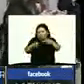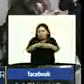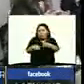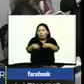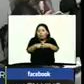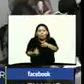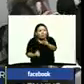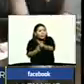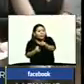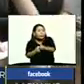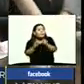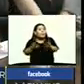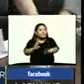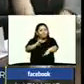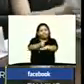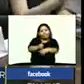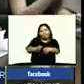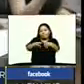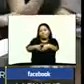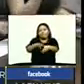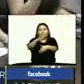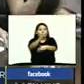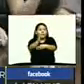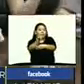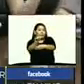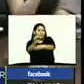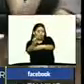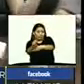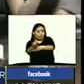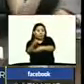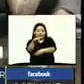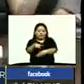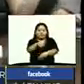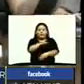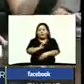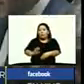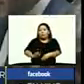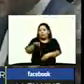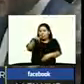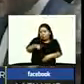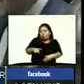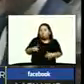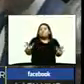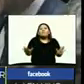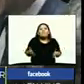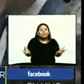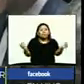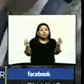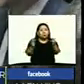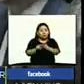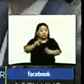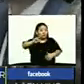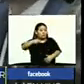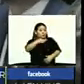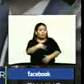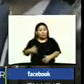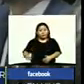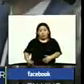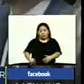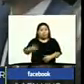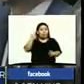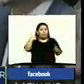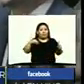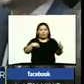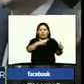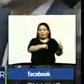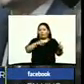creación de la Comisión Internacional contra la Impunidad en El Salvador, las SISIES. Este día se reunieron con el vicepresidente de la República, el doctor